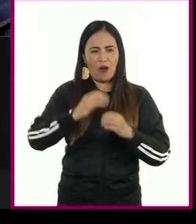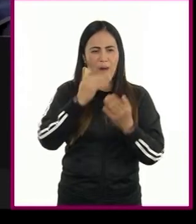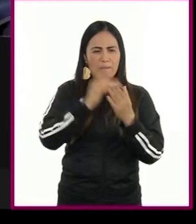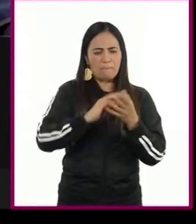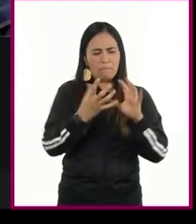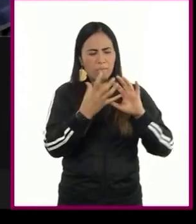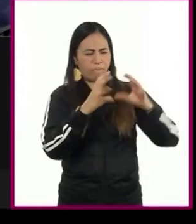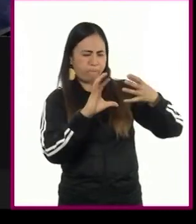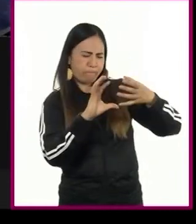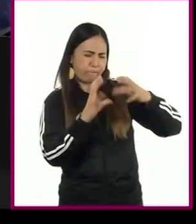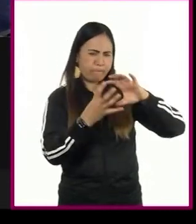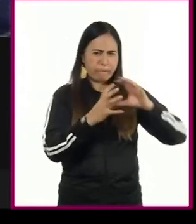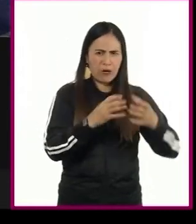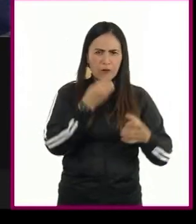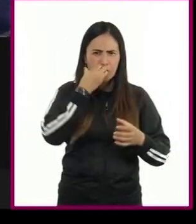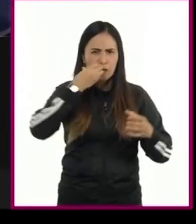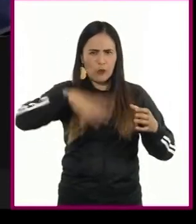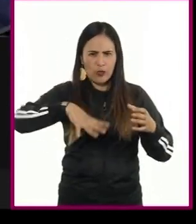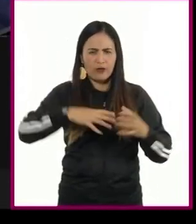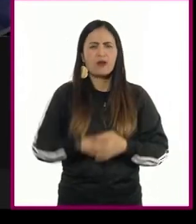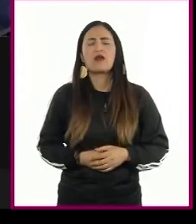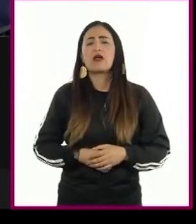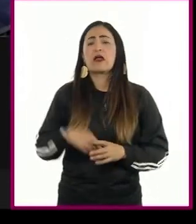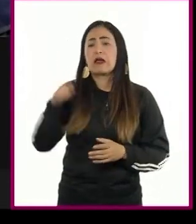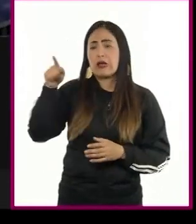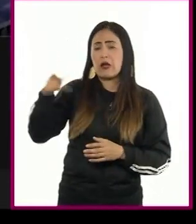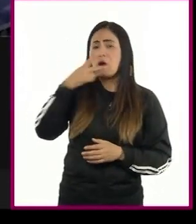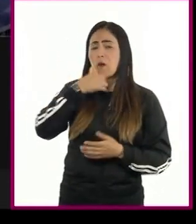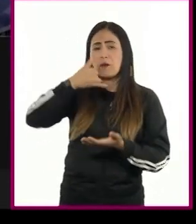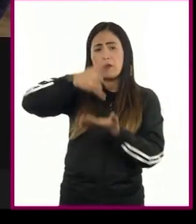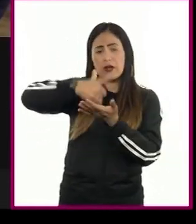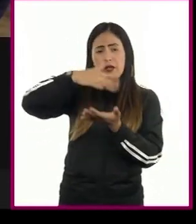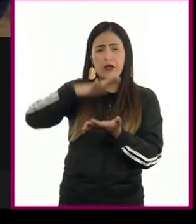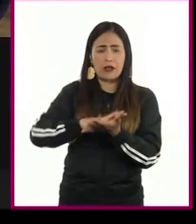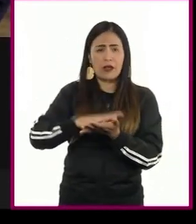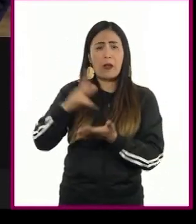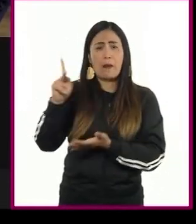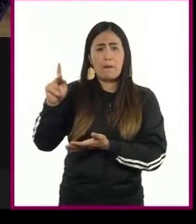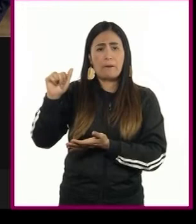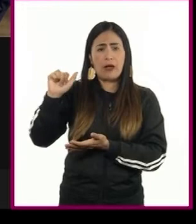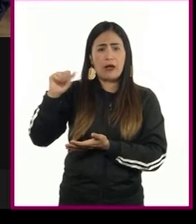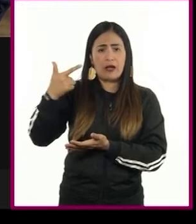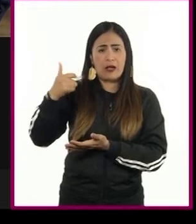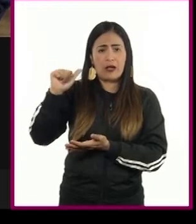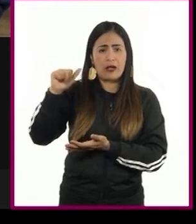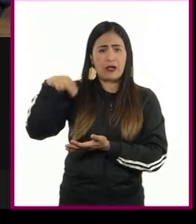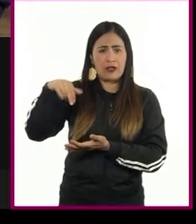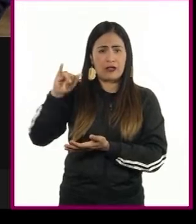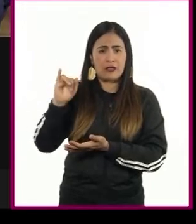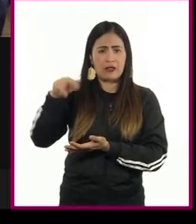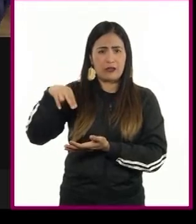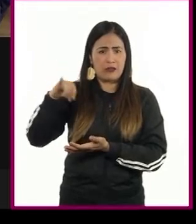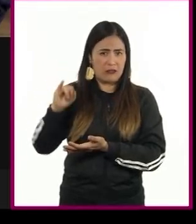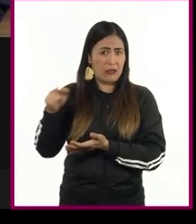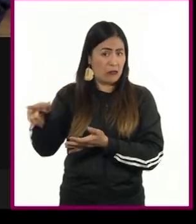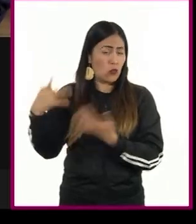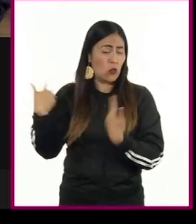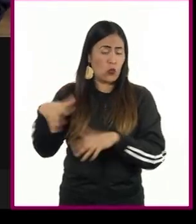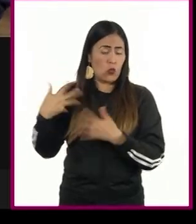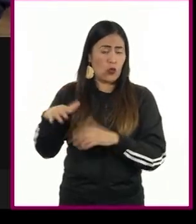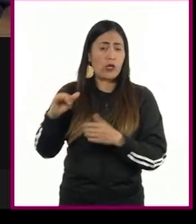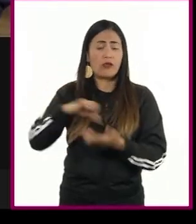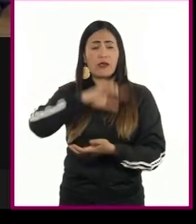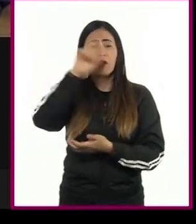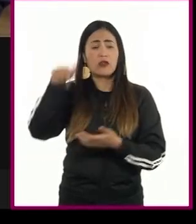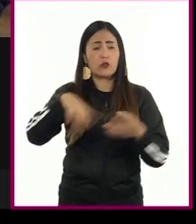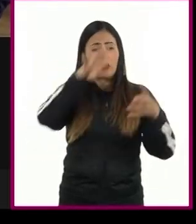a cargo de mi impresor de cabecera, Paganino Paganini. Además de insertar las tablas para el